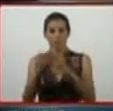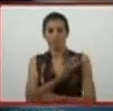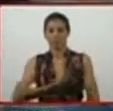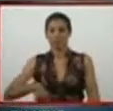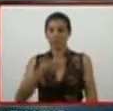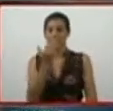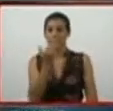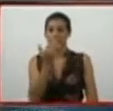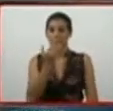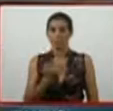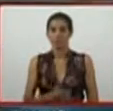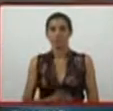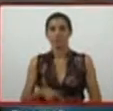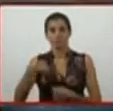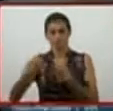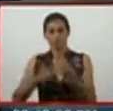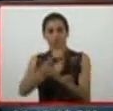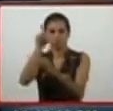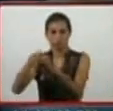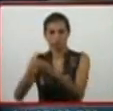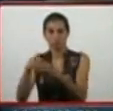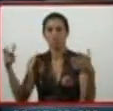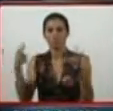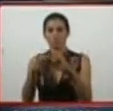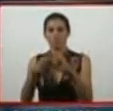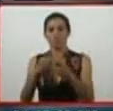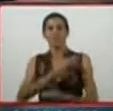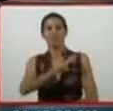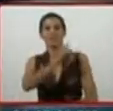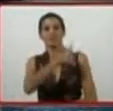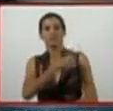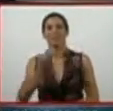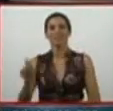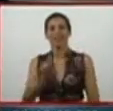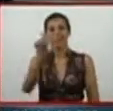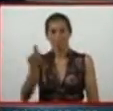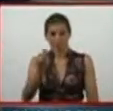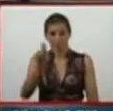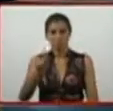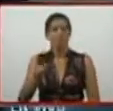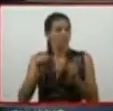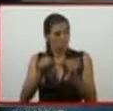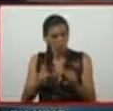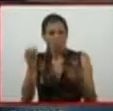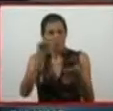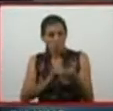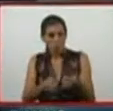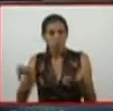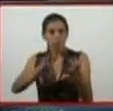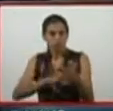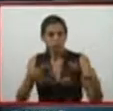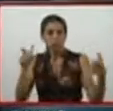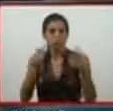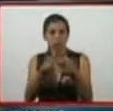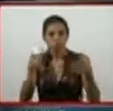Maduro, vamos a incorporarnos a esa reunión con los directivos de Televen. Bueno, y vamos a seguir reuniéndonos con todos los sectores que,